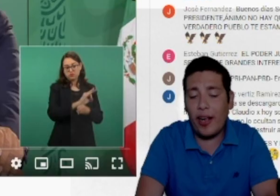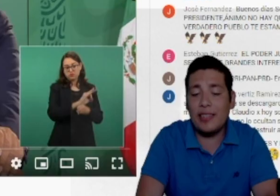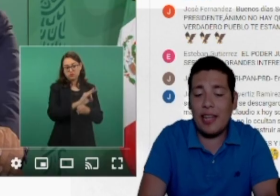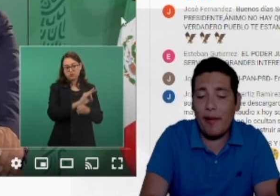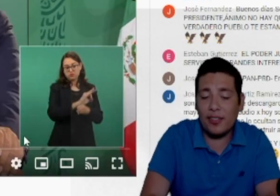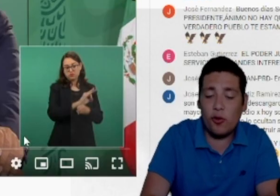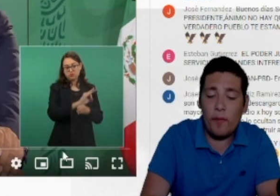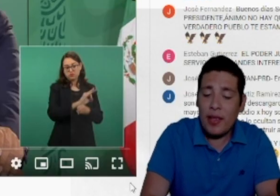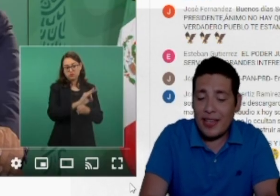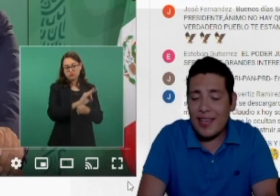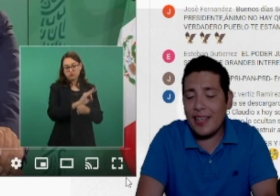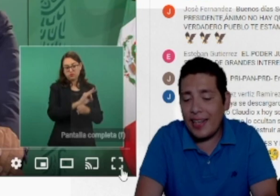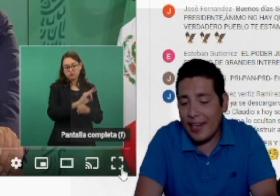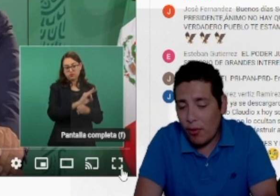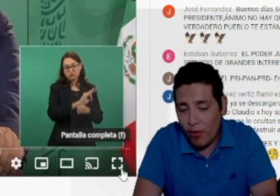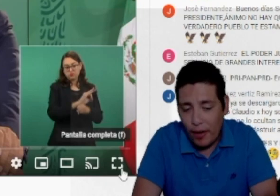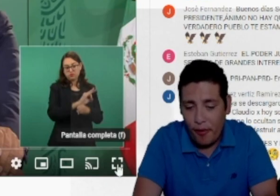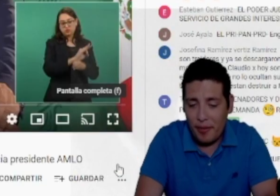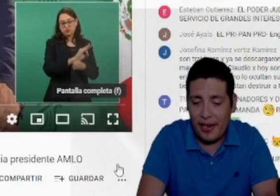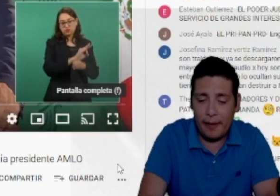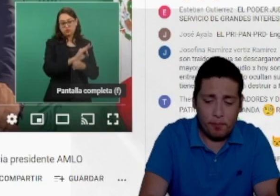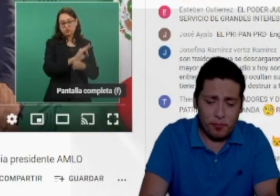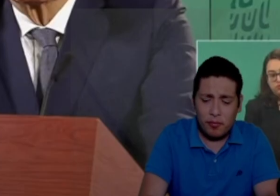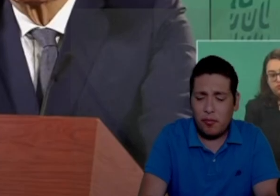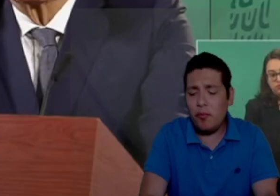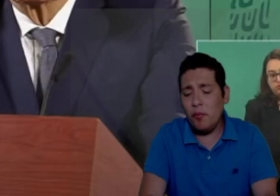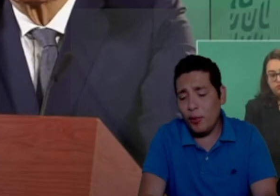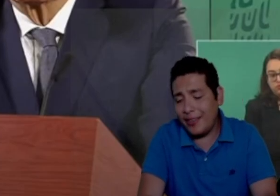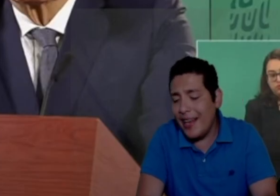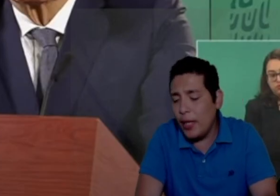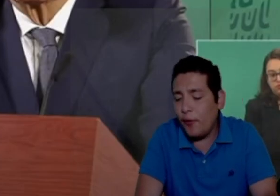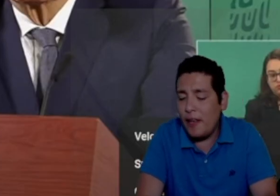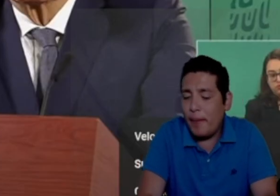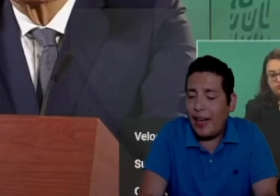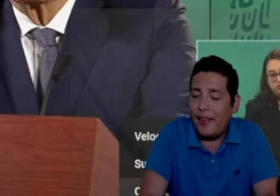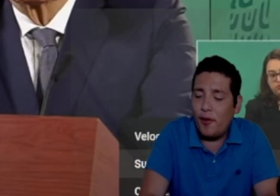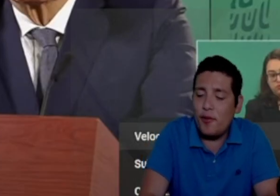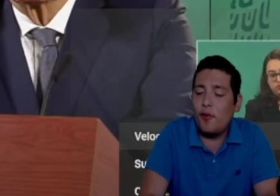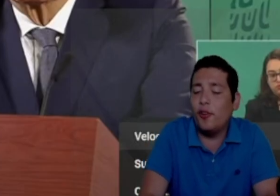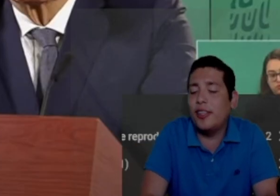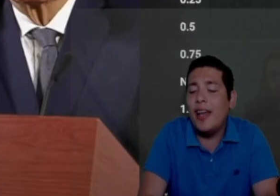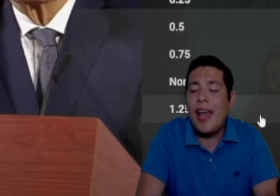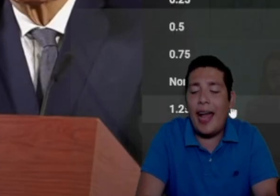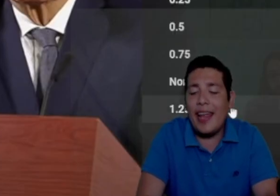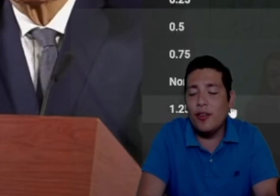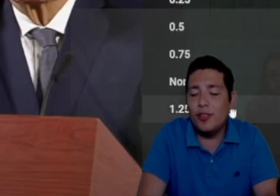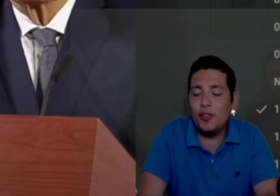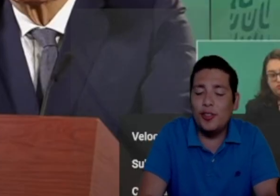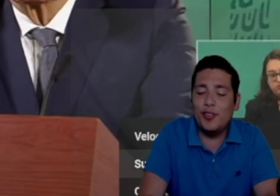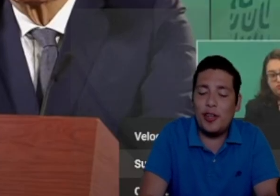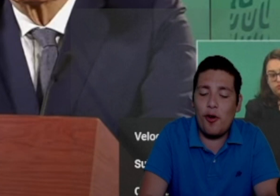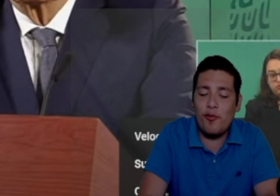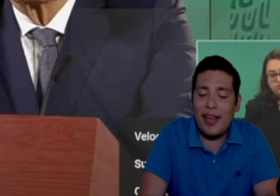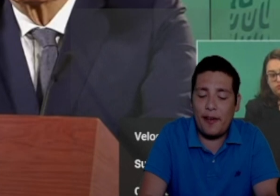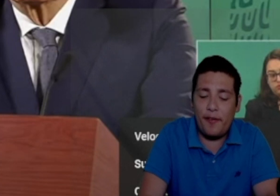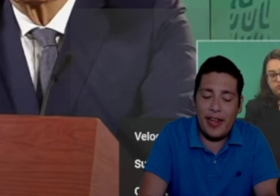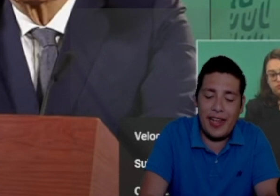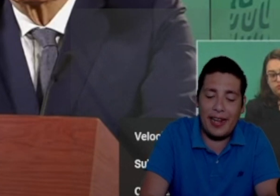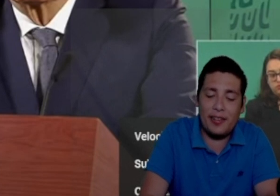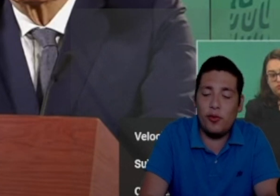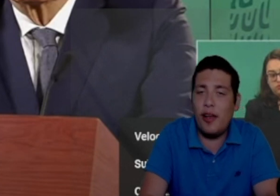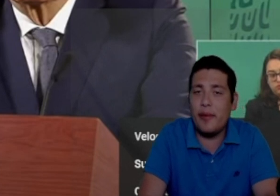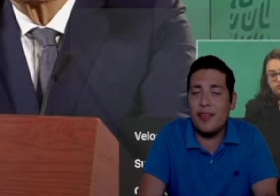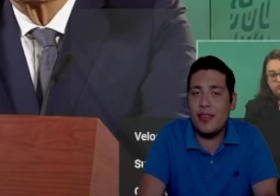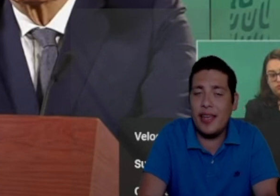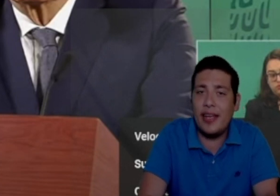Dos Bocas Tabasco. Y es que hay que recordar, familia, pues quién es Felipe Calderón Hinojosa. Ahí a nosotros nos dejó una